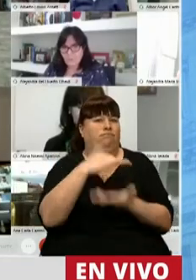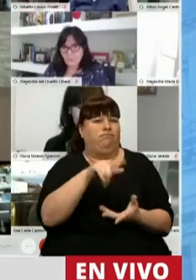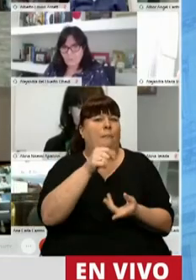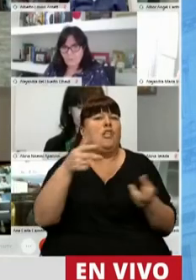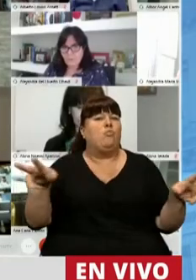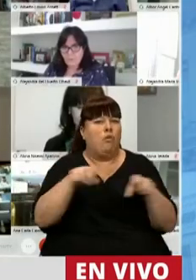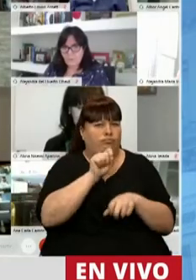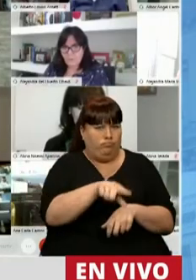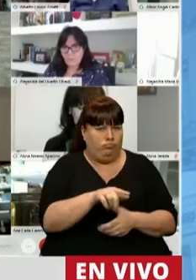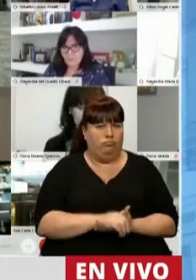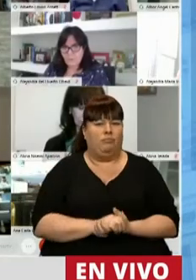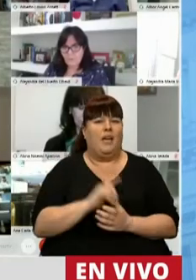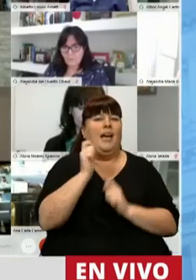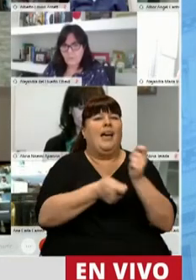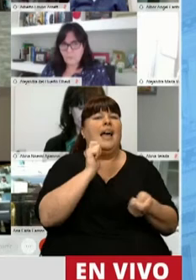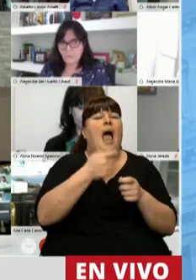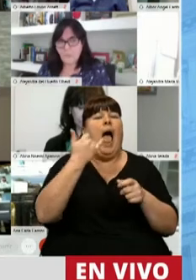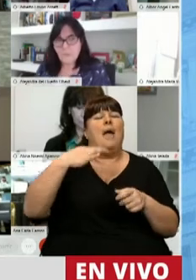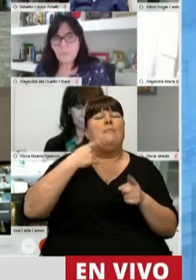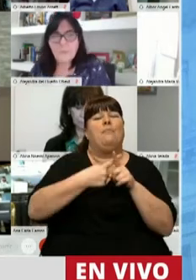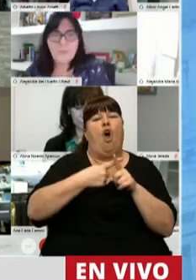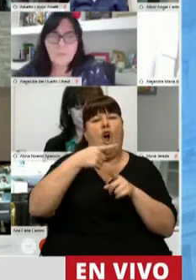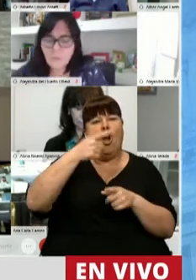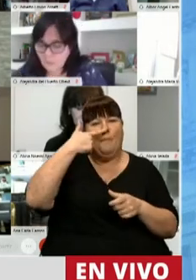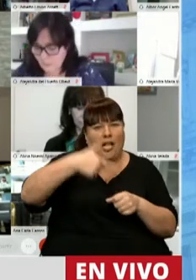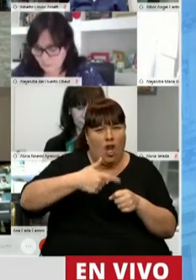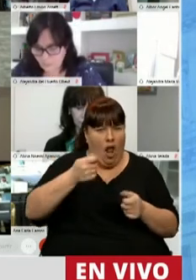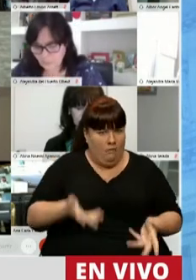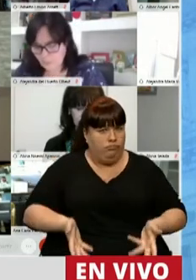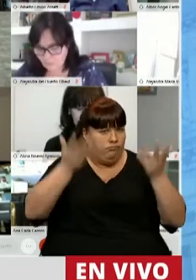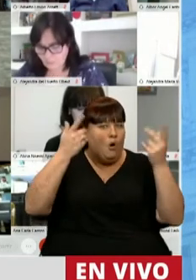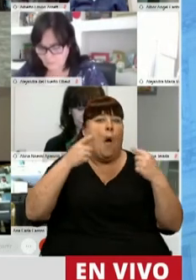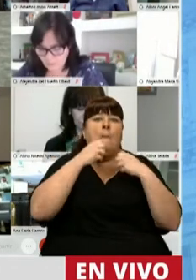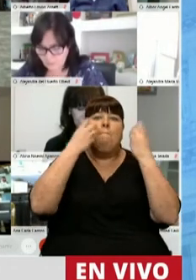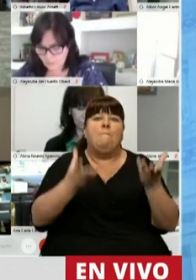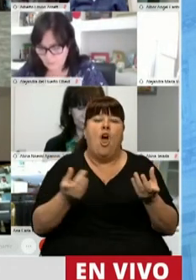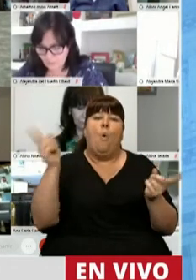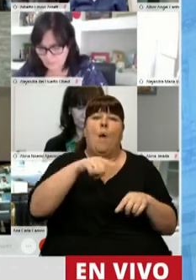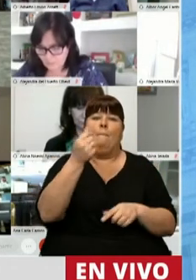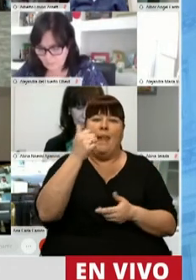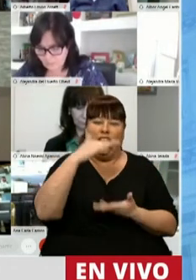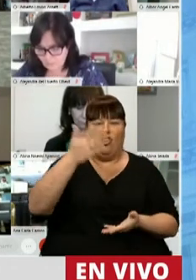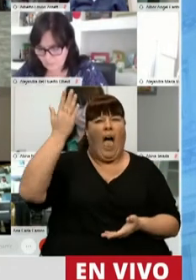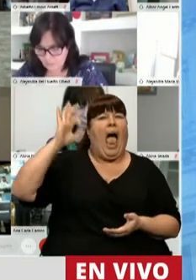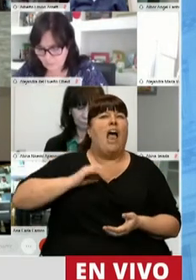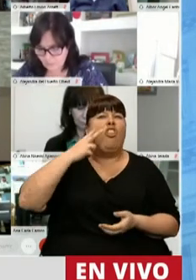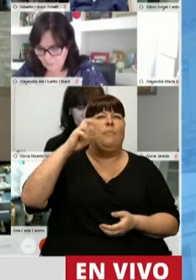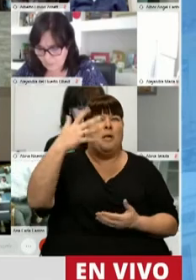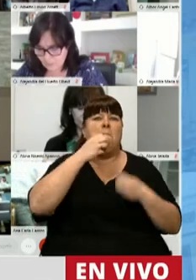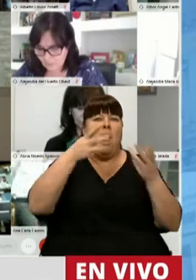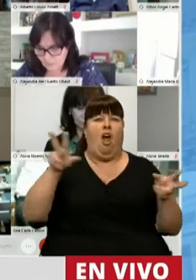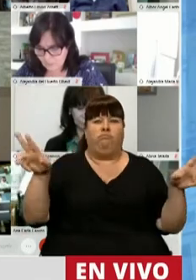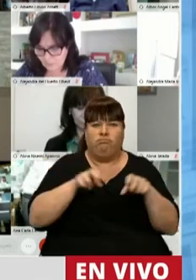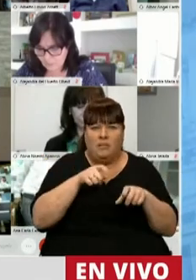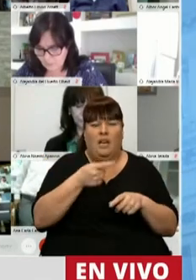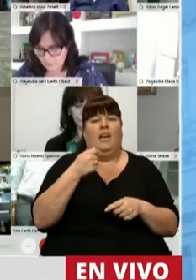de su presupuesto. Las regalías petroleras, que además subieron enormemente luego de la recuperación del precio del barril allá por el 2005